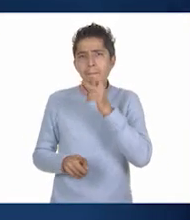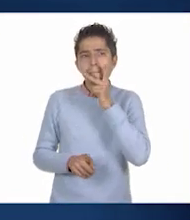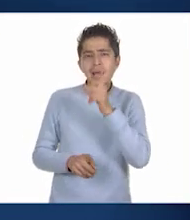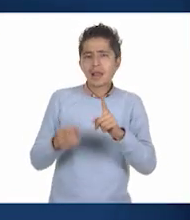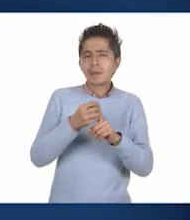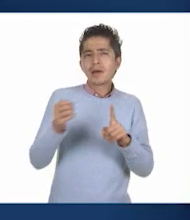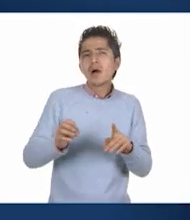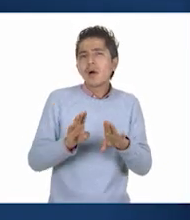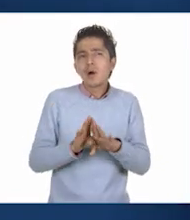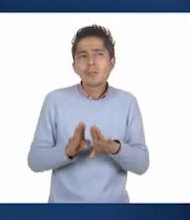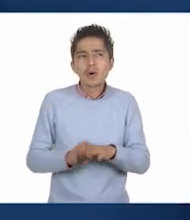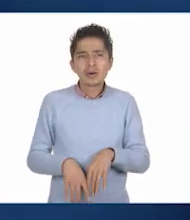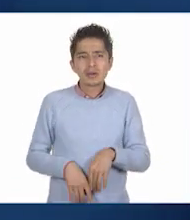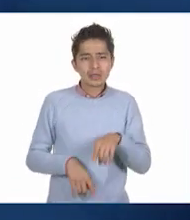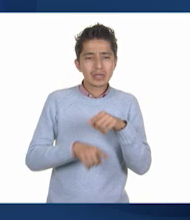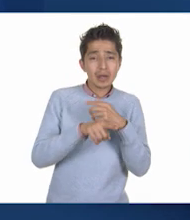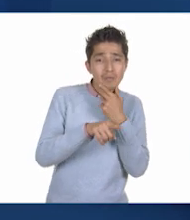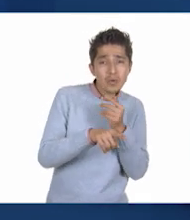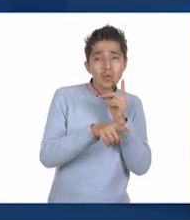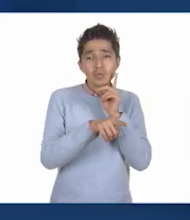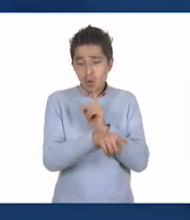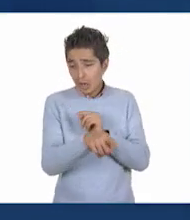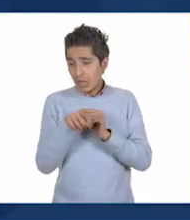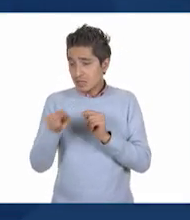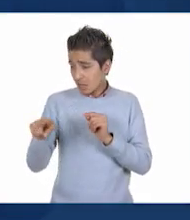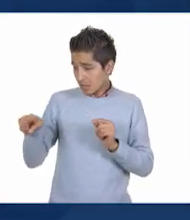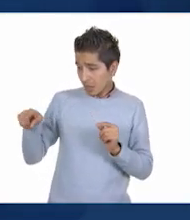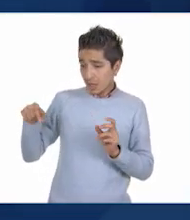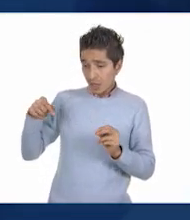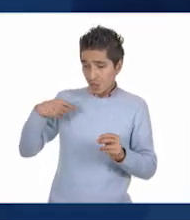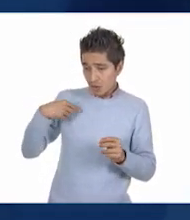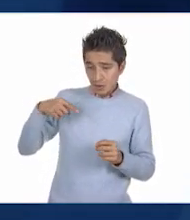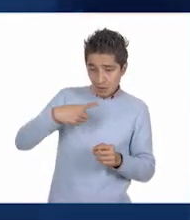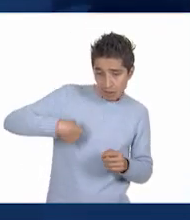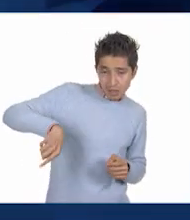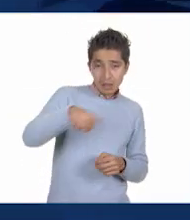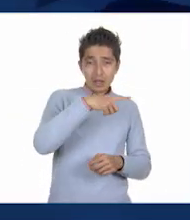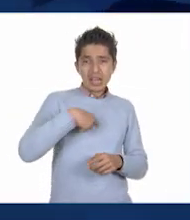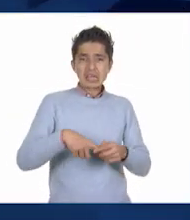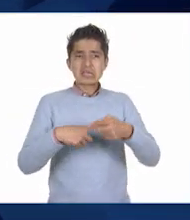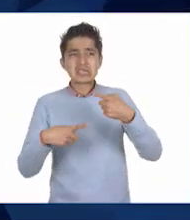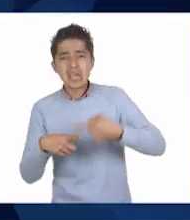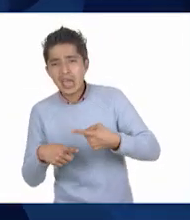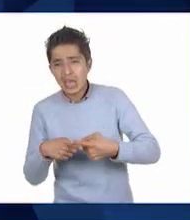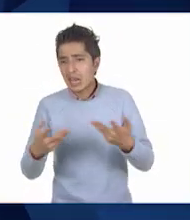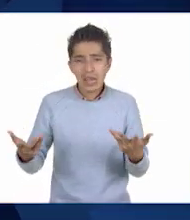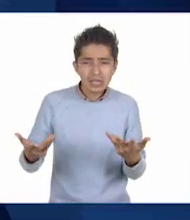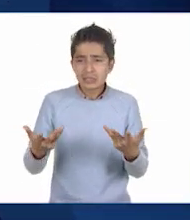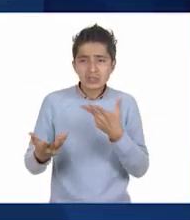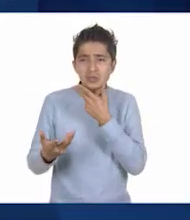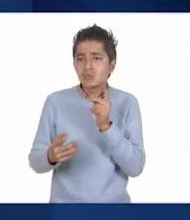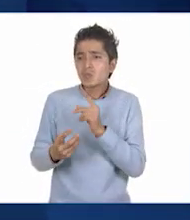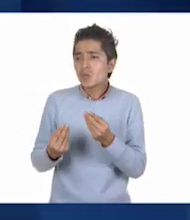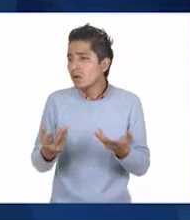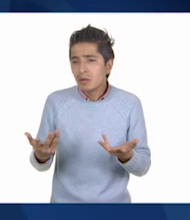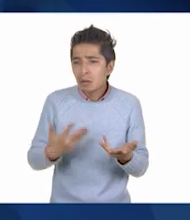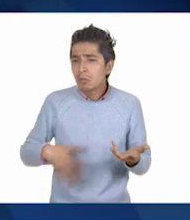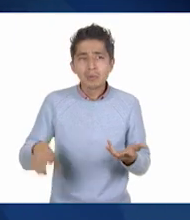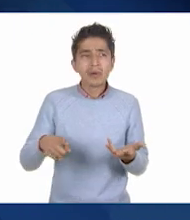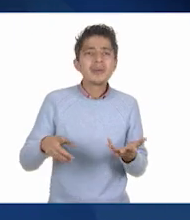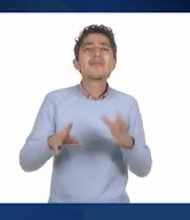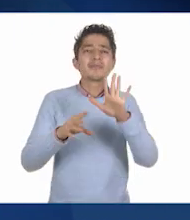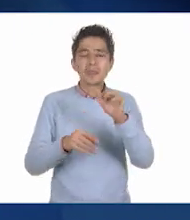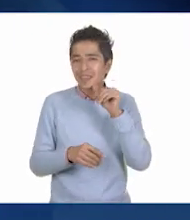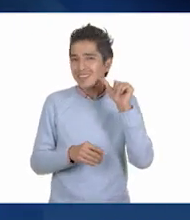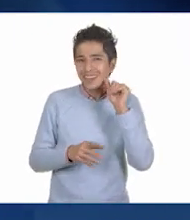palabras como ellas, ellos, aquellos, aquellas, quienes. Y me acuerdo también que eso lo estudiamos ayer y que,